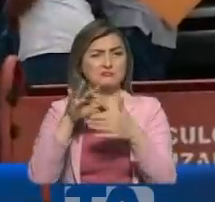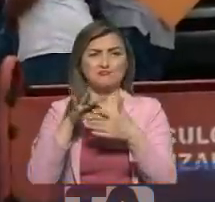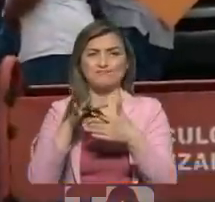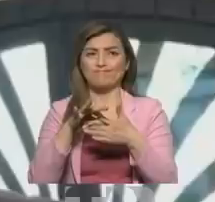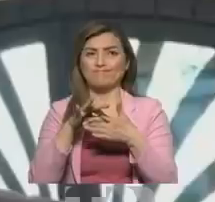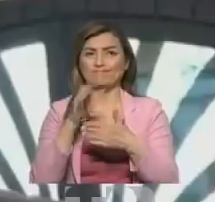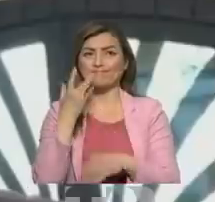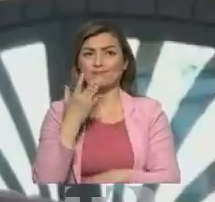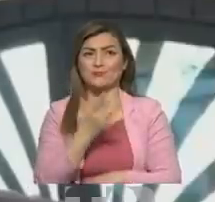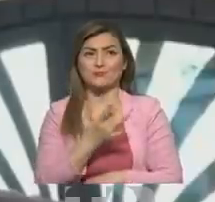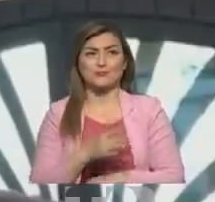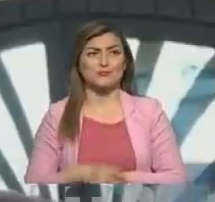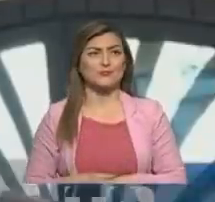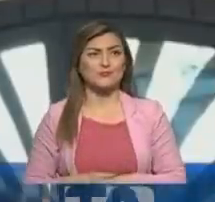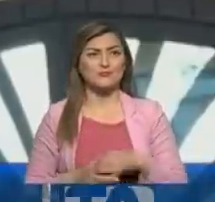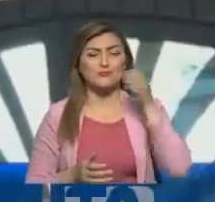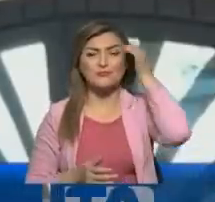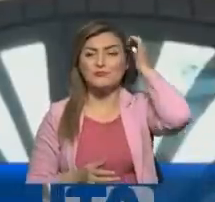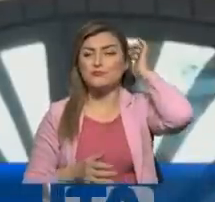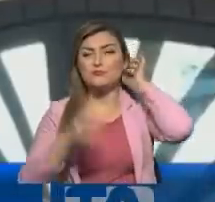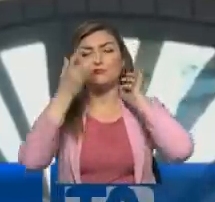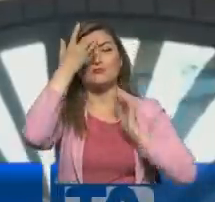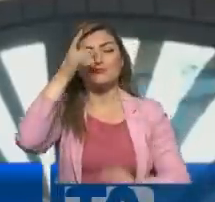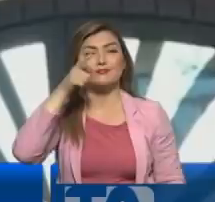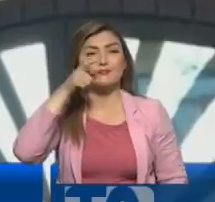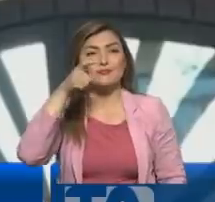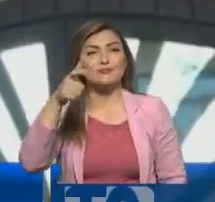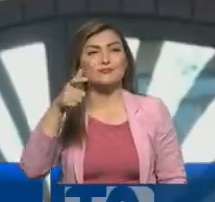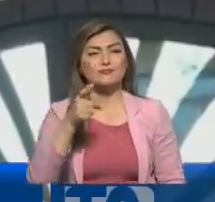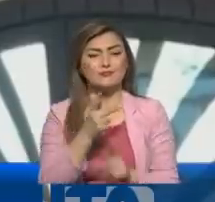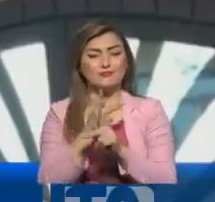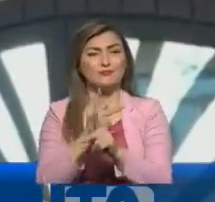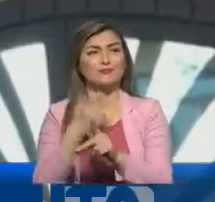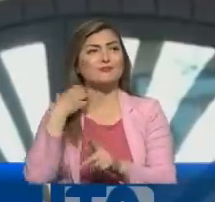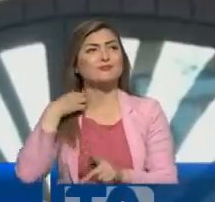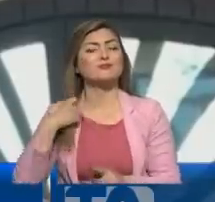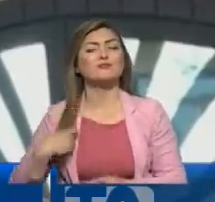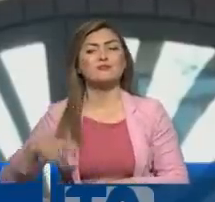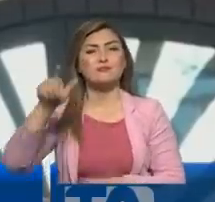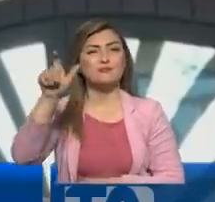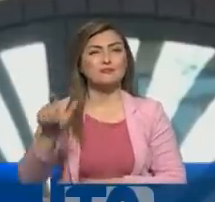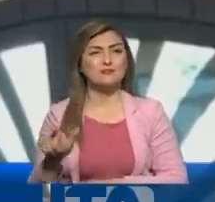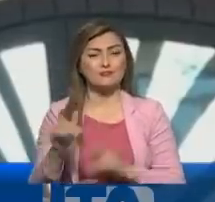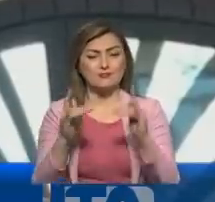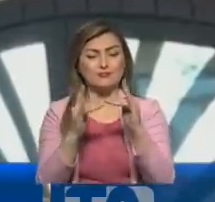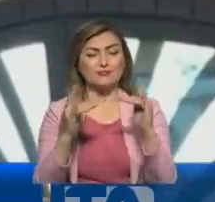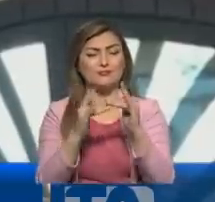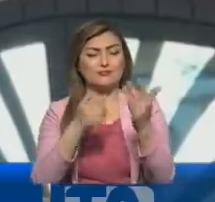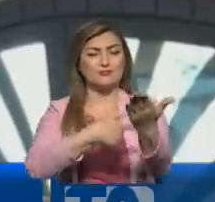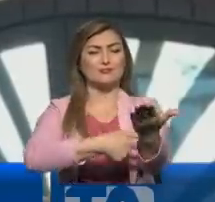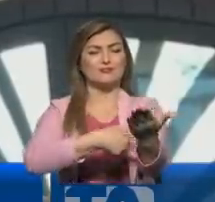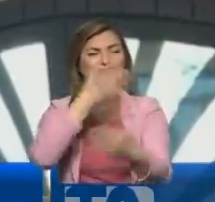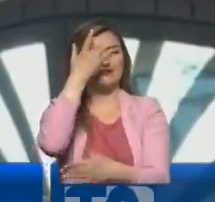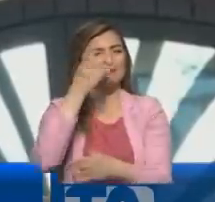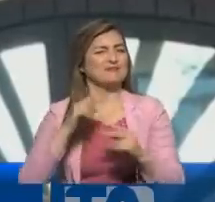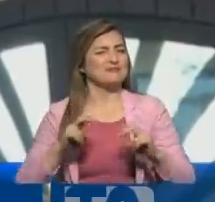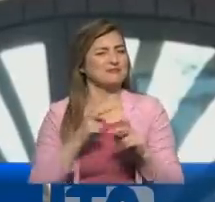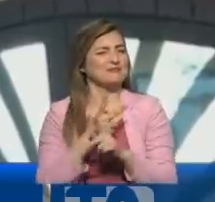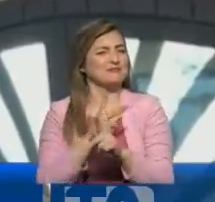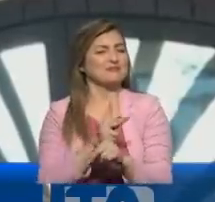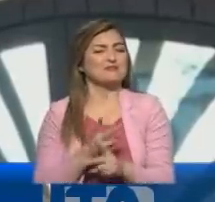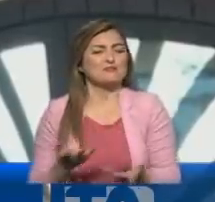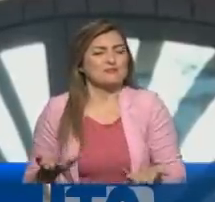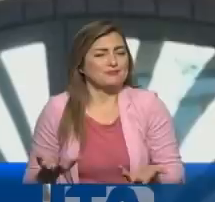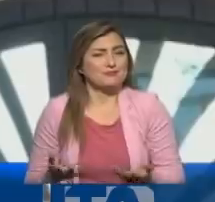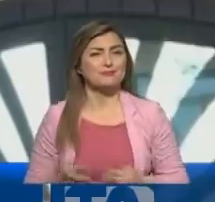este caso. ¿Por qué la fiscalía no protegió al individuo que estaba investigando? ¿Cómo